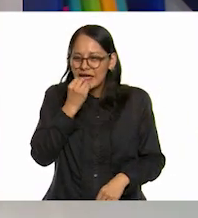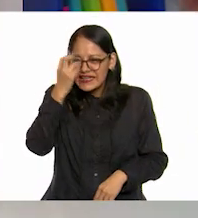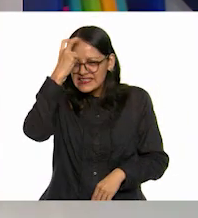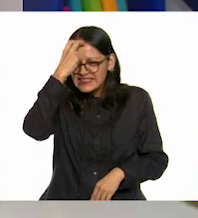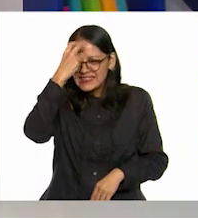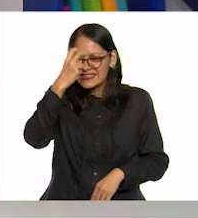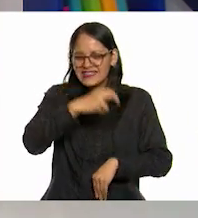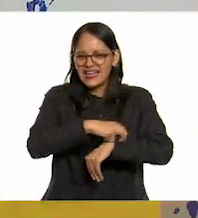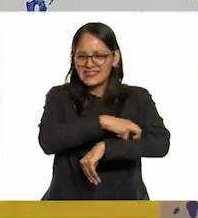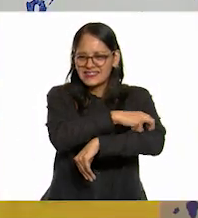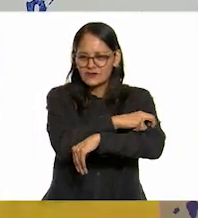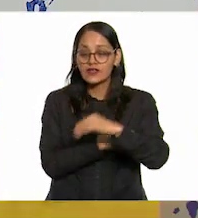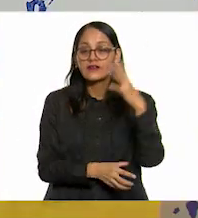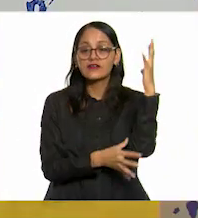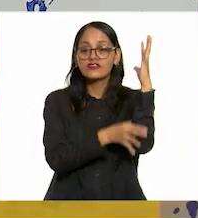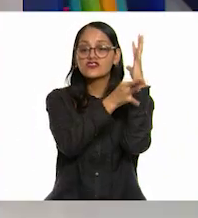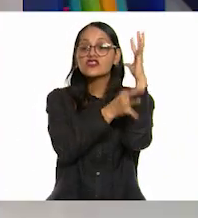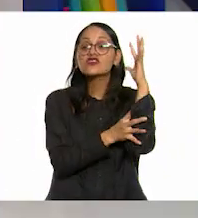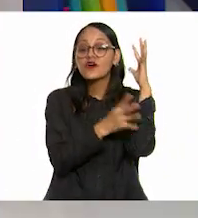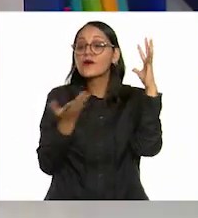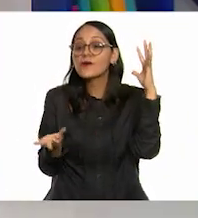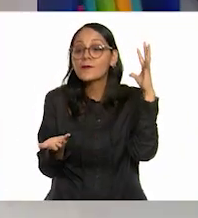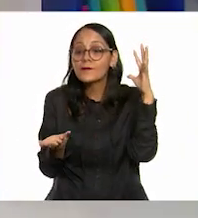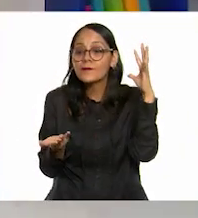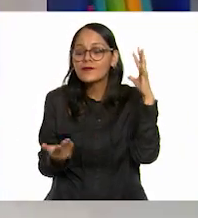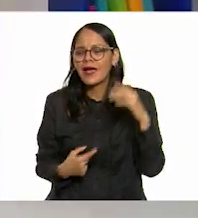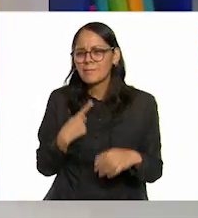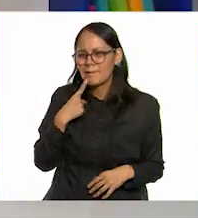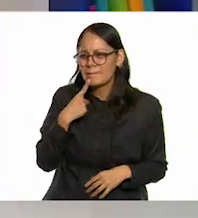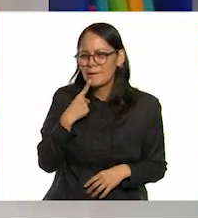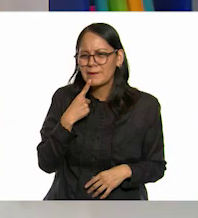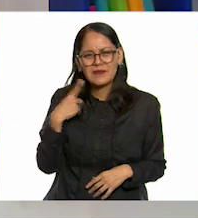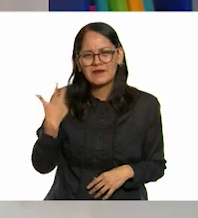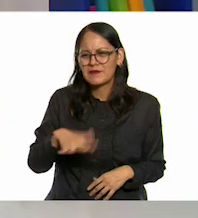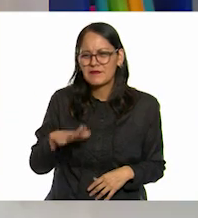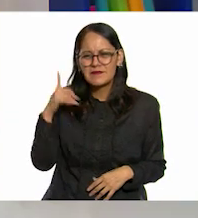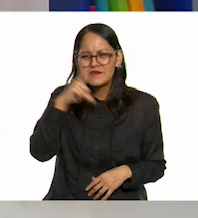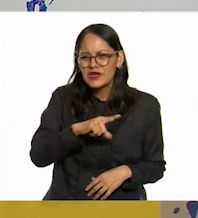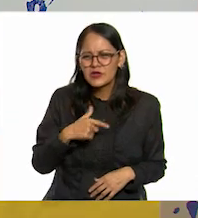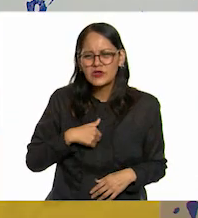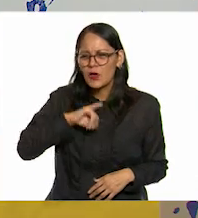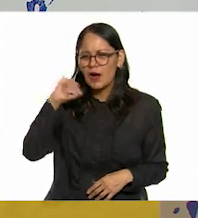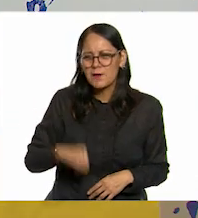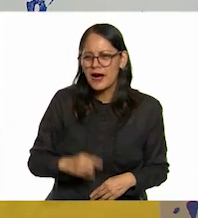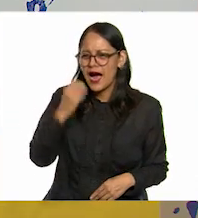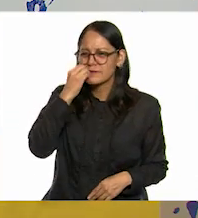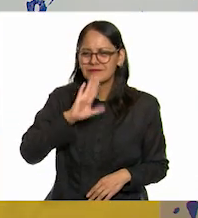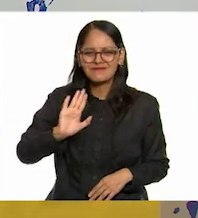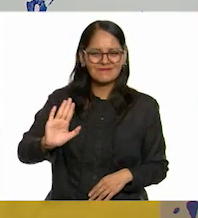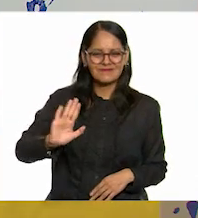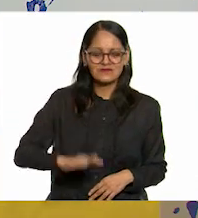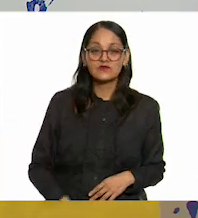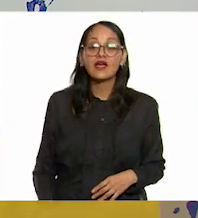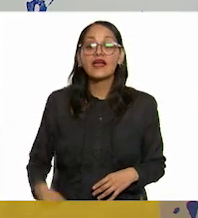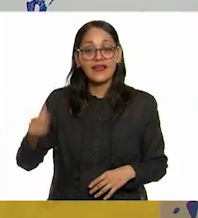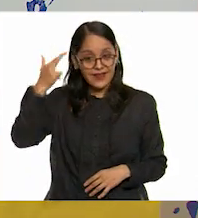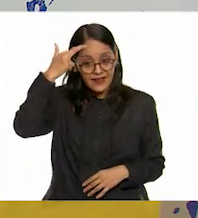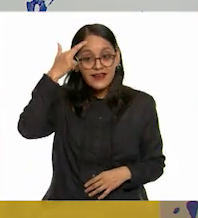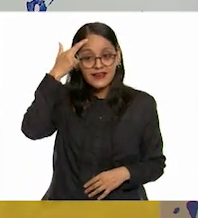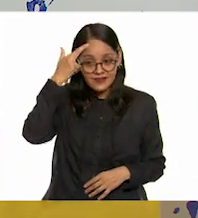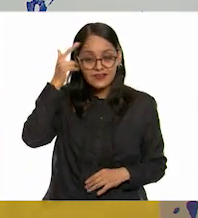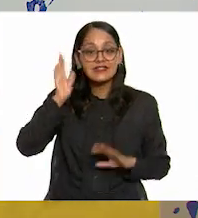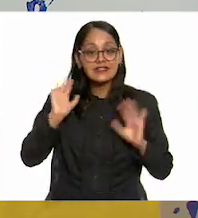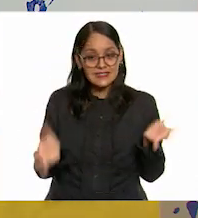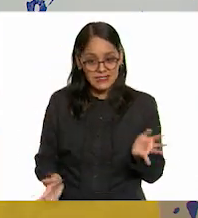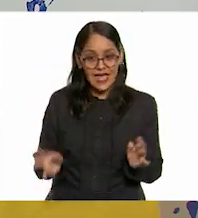Muy bien. ¿Tronco? Se ven feos y nunca los comería. Muy bien. Recuerda que ya